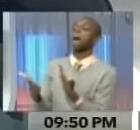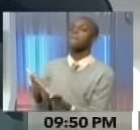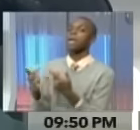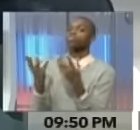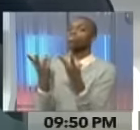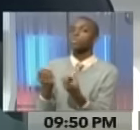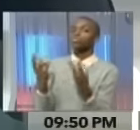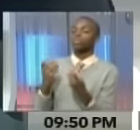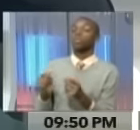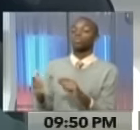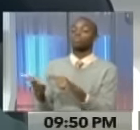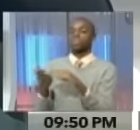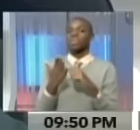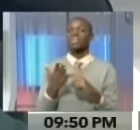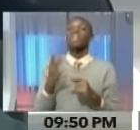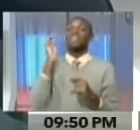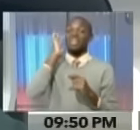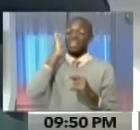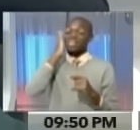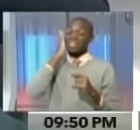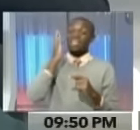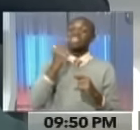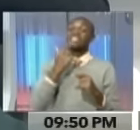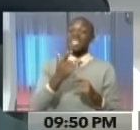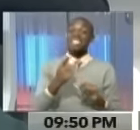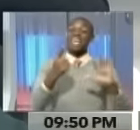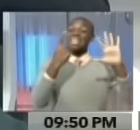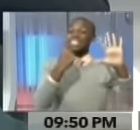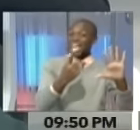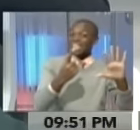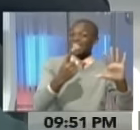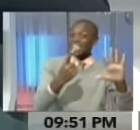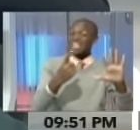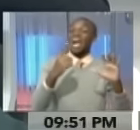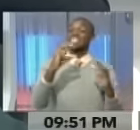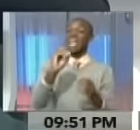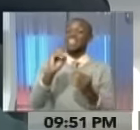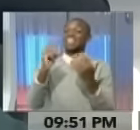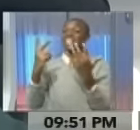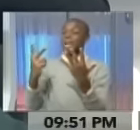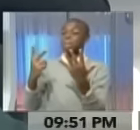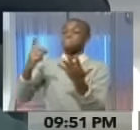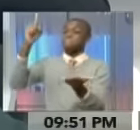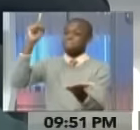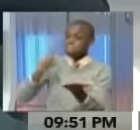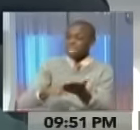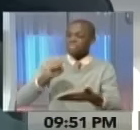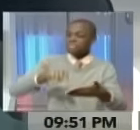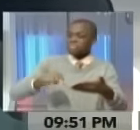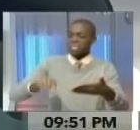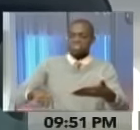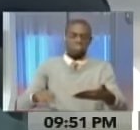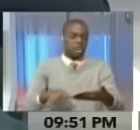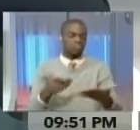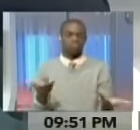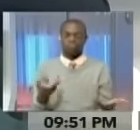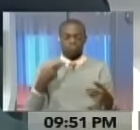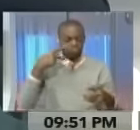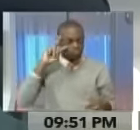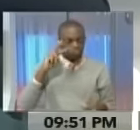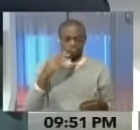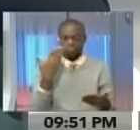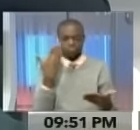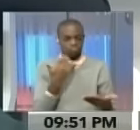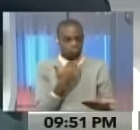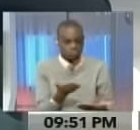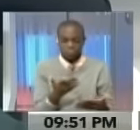electoral presentó también que 607000 firmas no cumplían con los requisitos que había establecido el poder electoral ahí hay